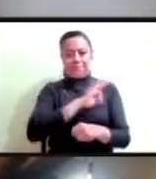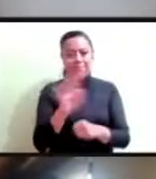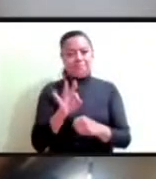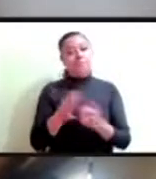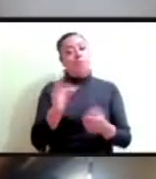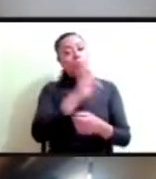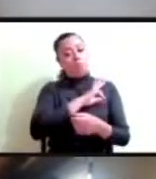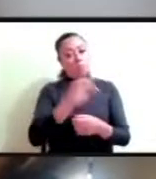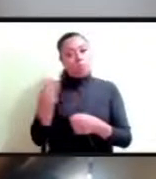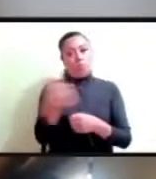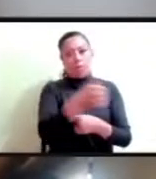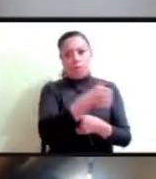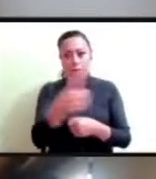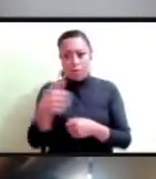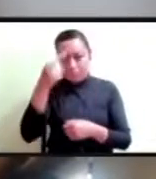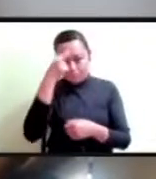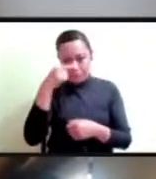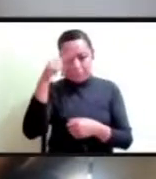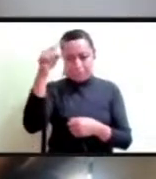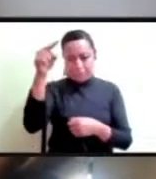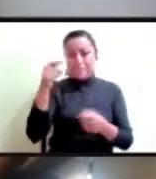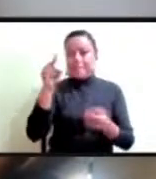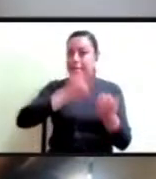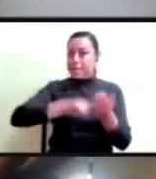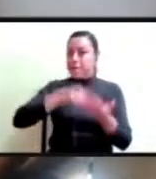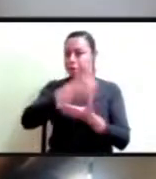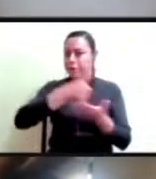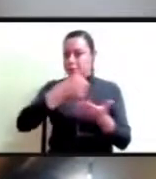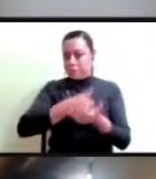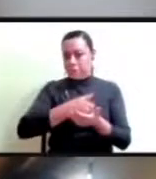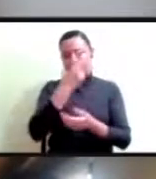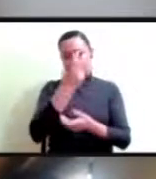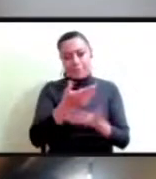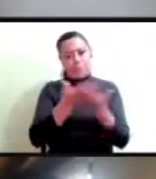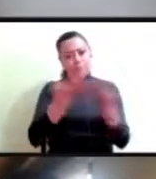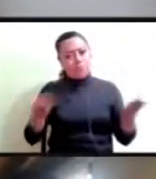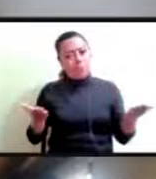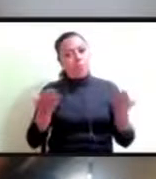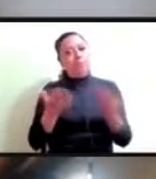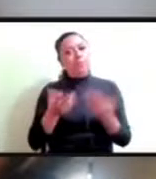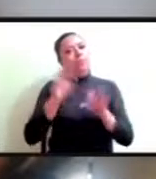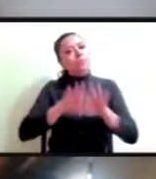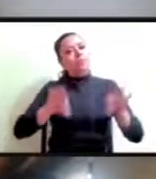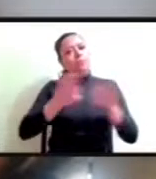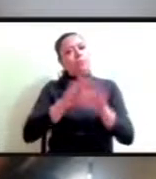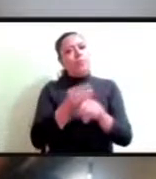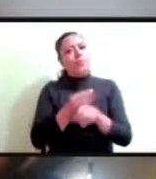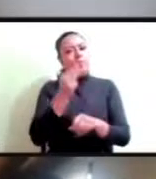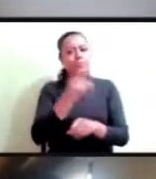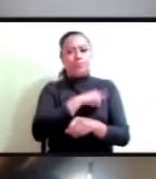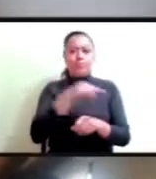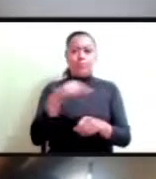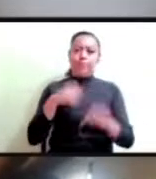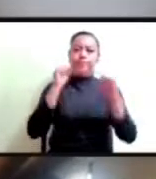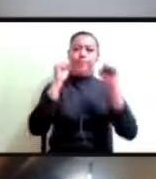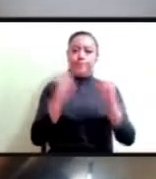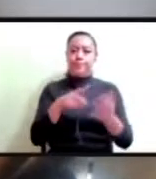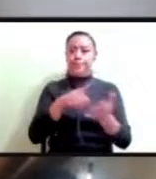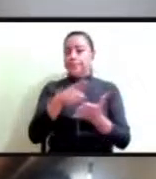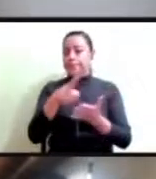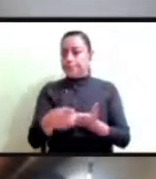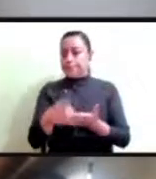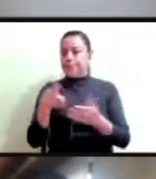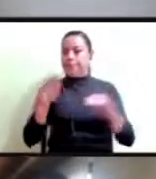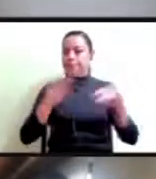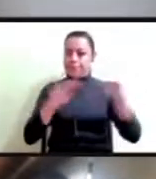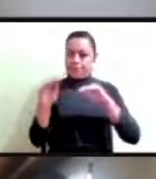urbana y metropolitana. De lo anterior, se desprende su importancia para garantizar el derecho a la movilidad.